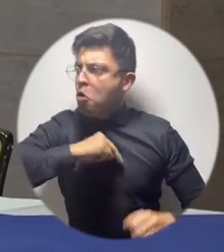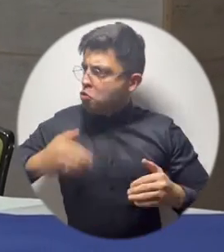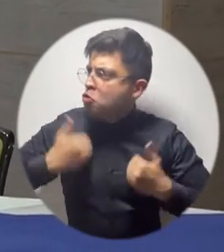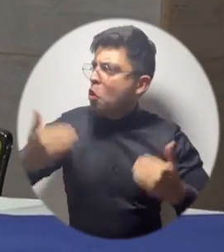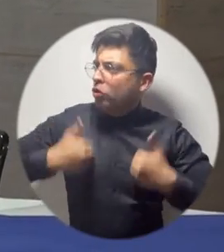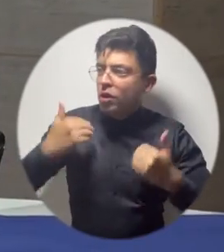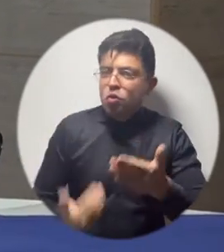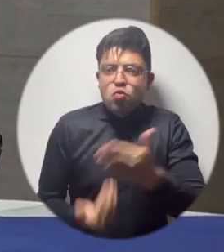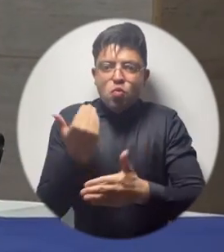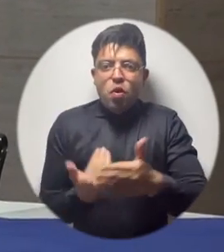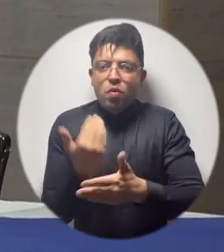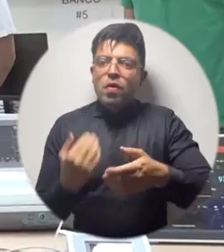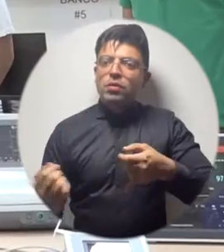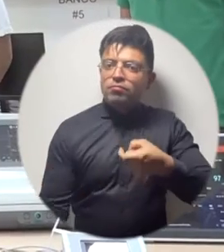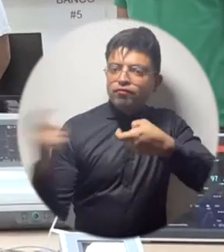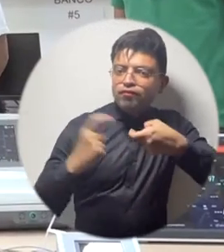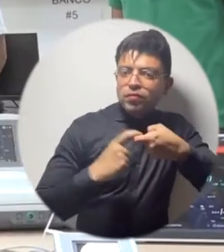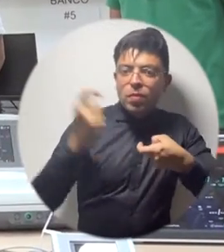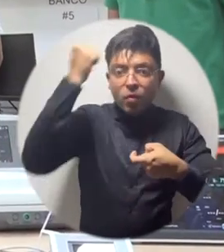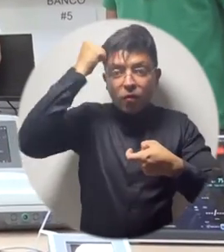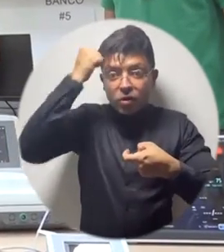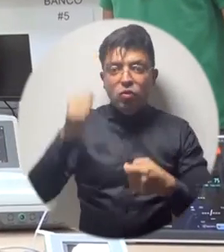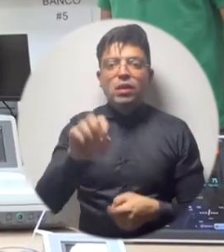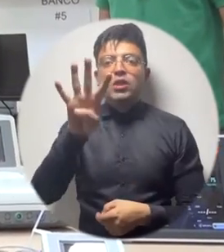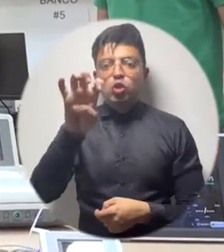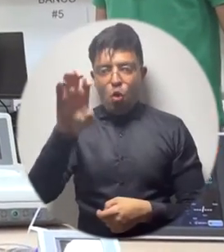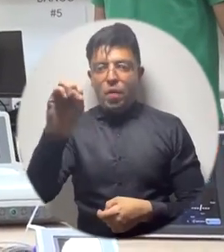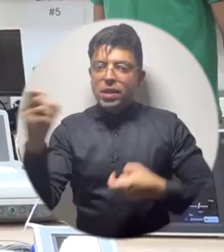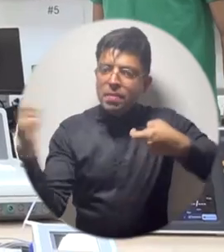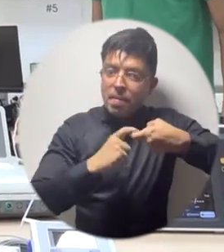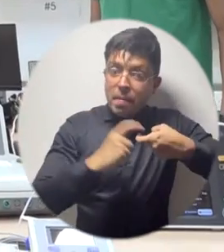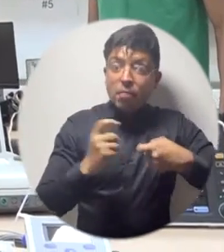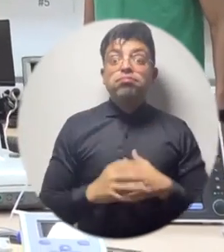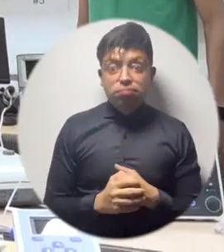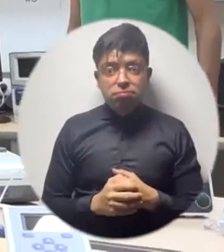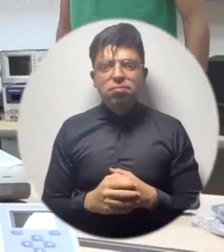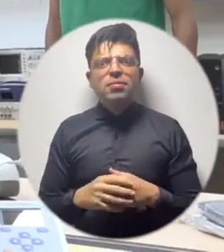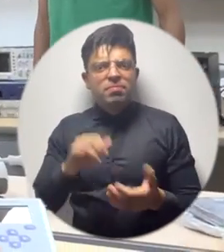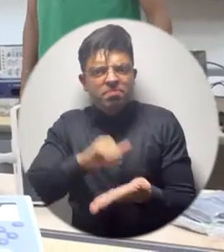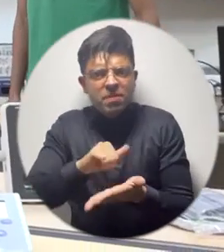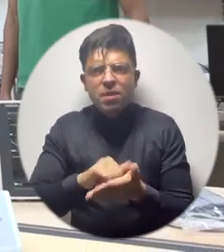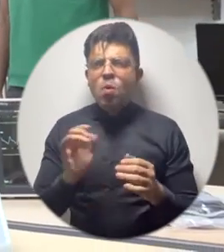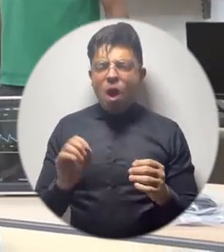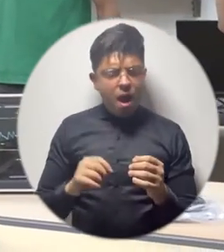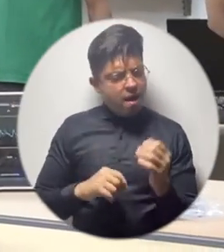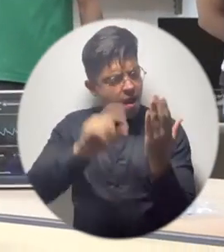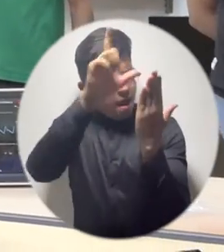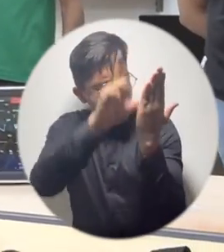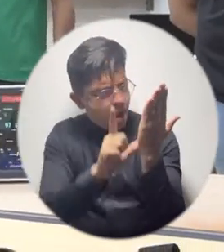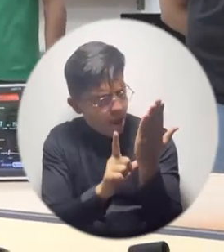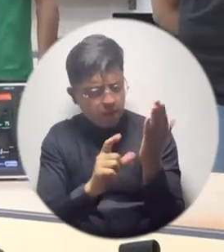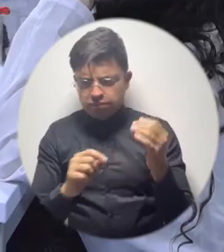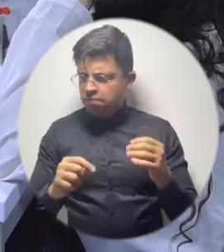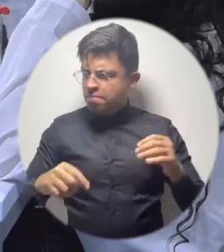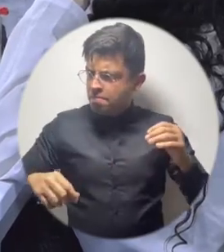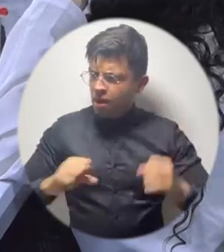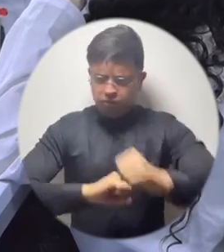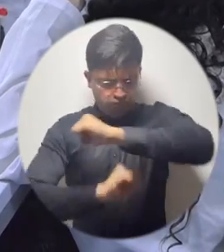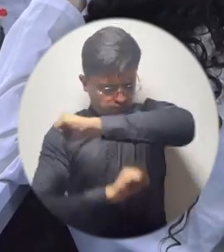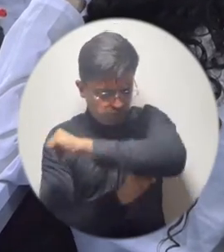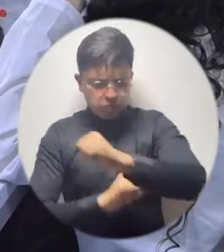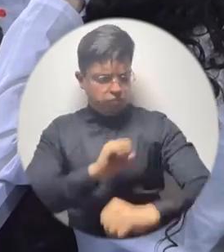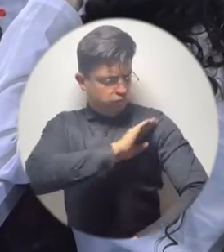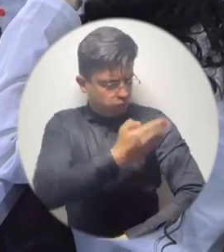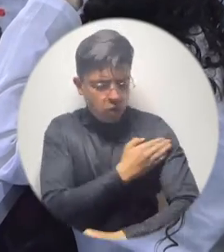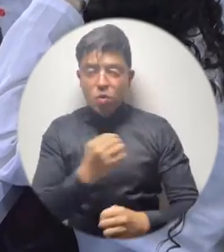nueva vinculación de los docentes que vienen, 90, que vienen a ingresar la fila de docentes de la Universidad Magdalena. La